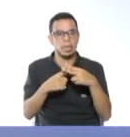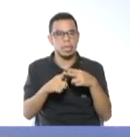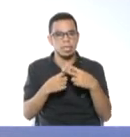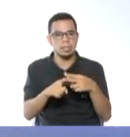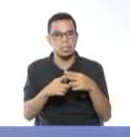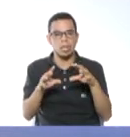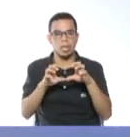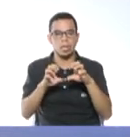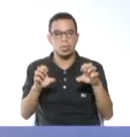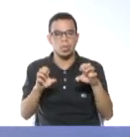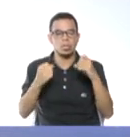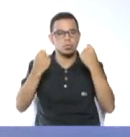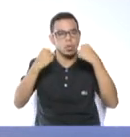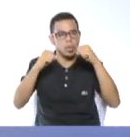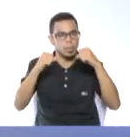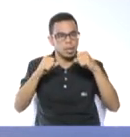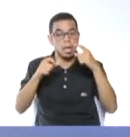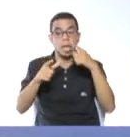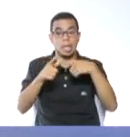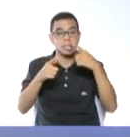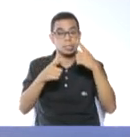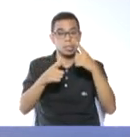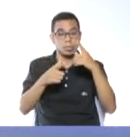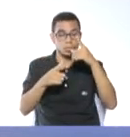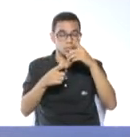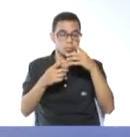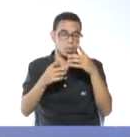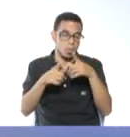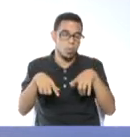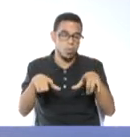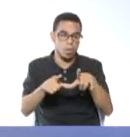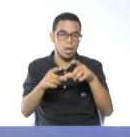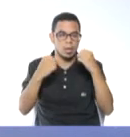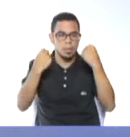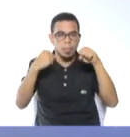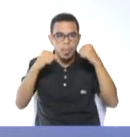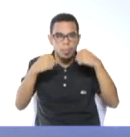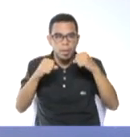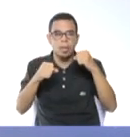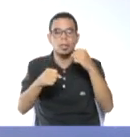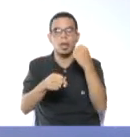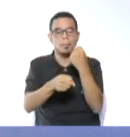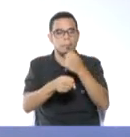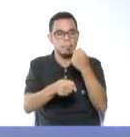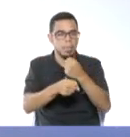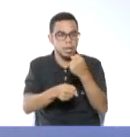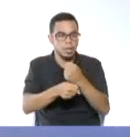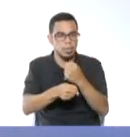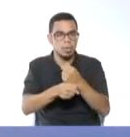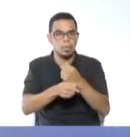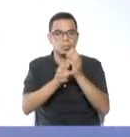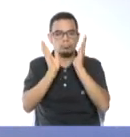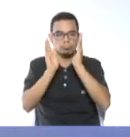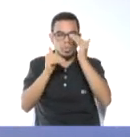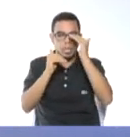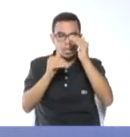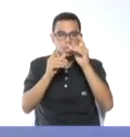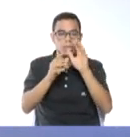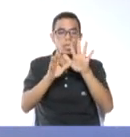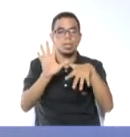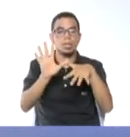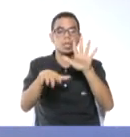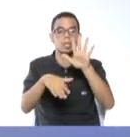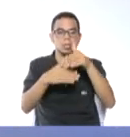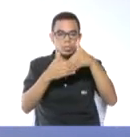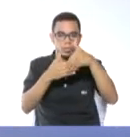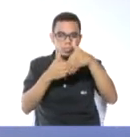de educación laboral son un servicio de apoyo de la modalidad de educación especial que atiende a la población de 15 años